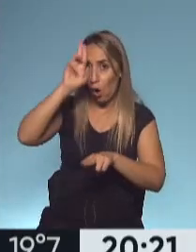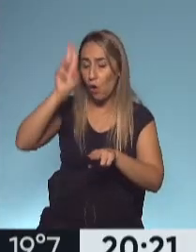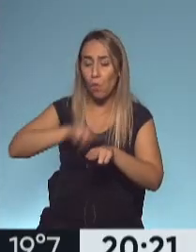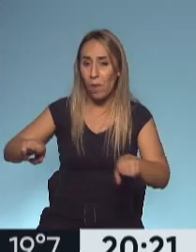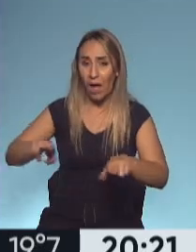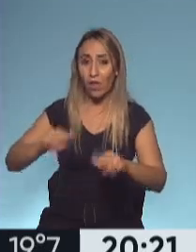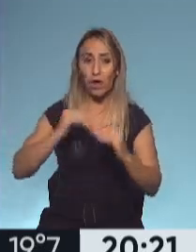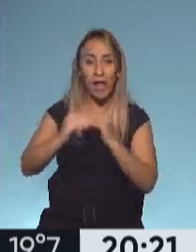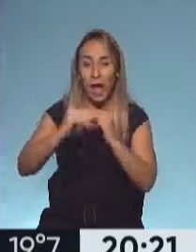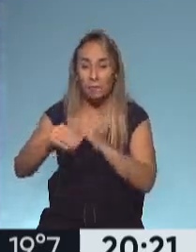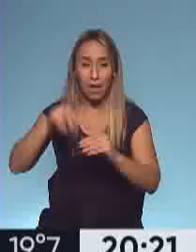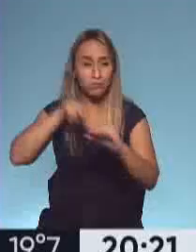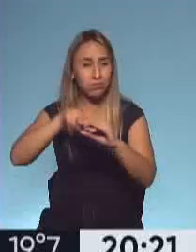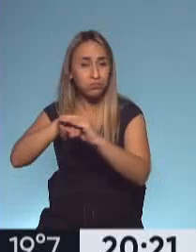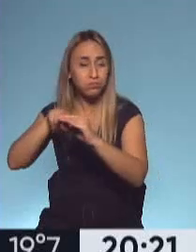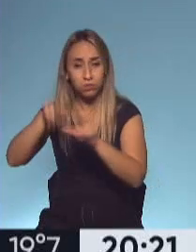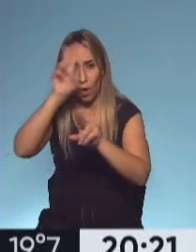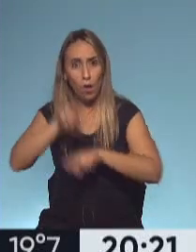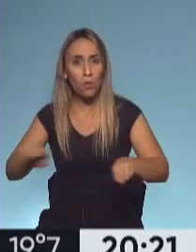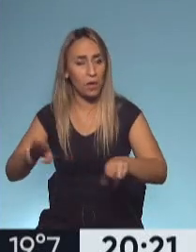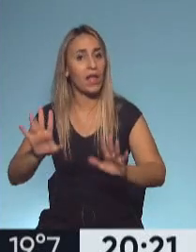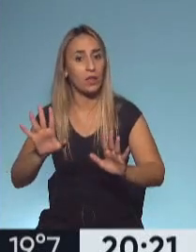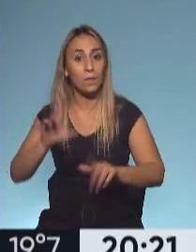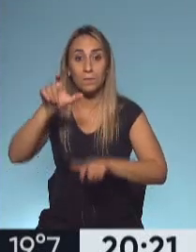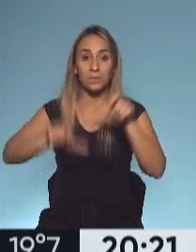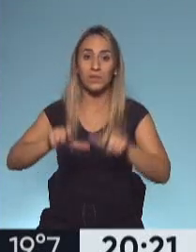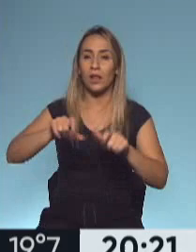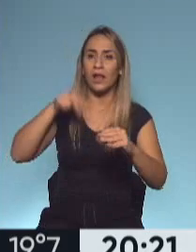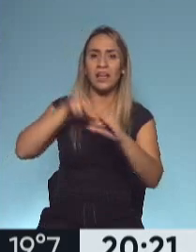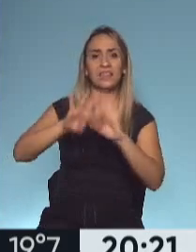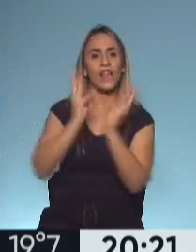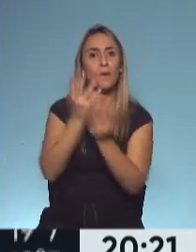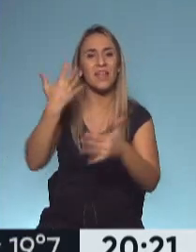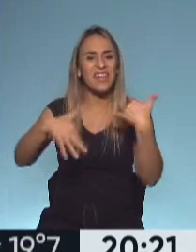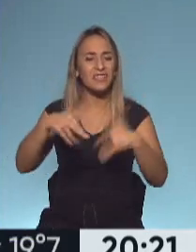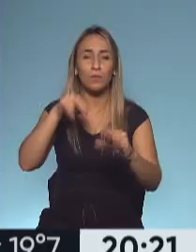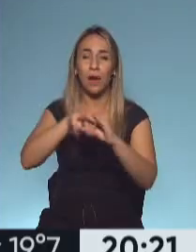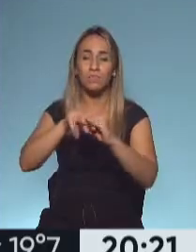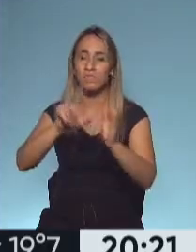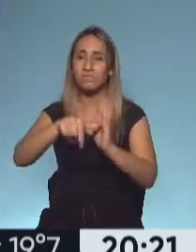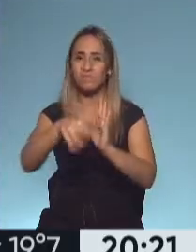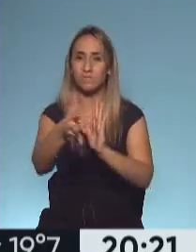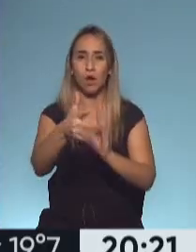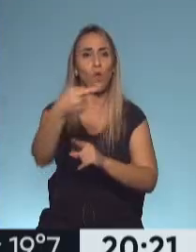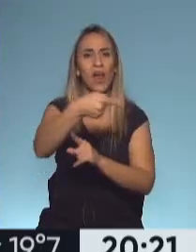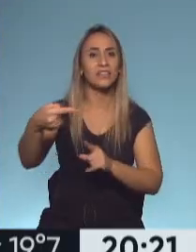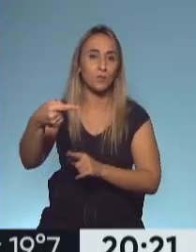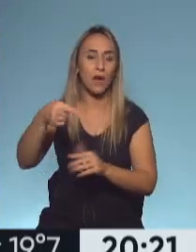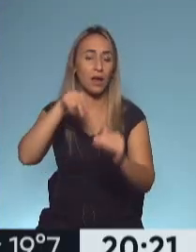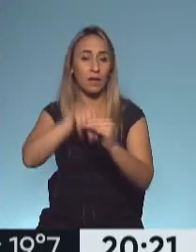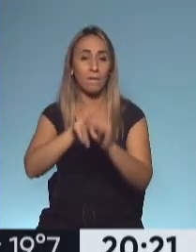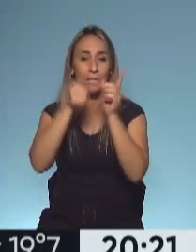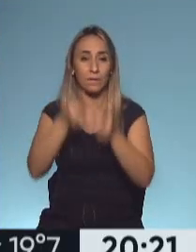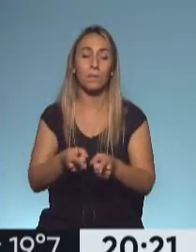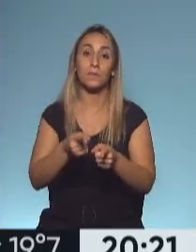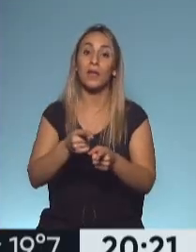de camas críticas. El tiempo de estadía en terapia intensiva promedio de los pacientes es alrededor de una semana. En el